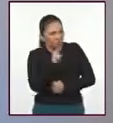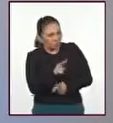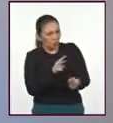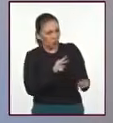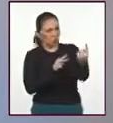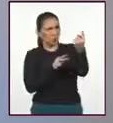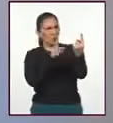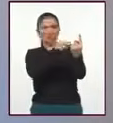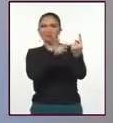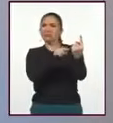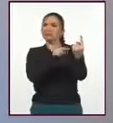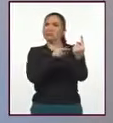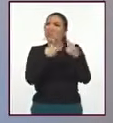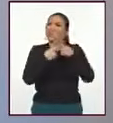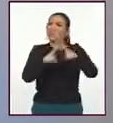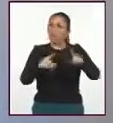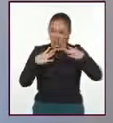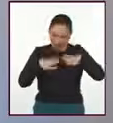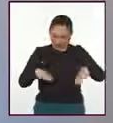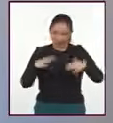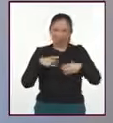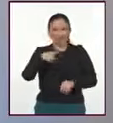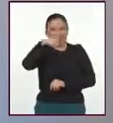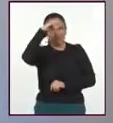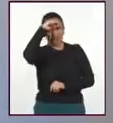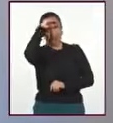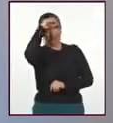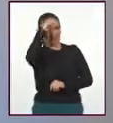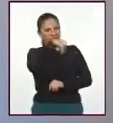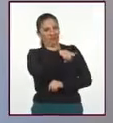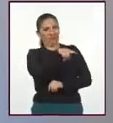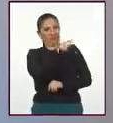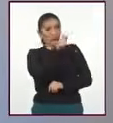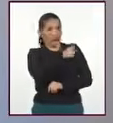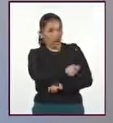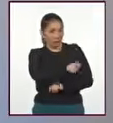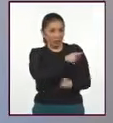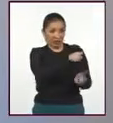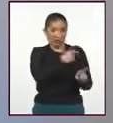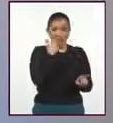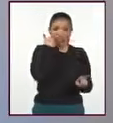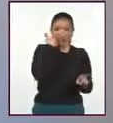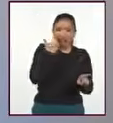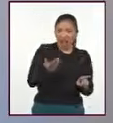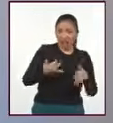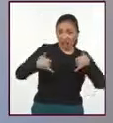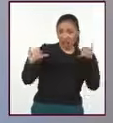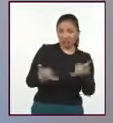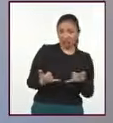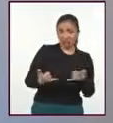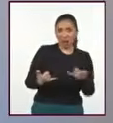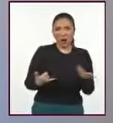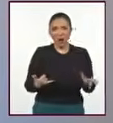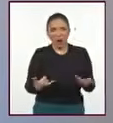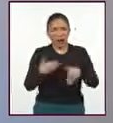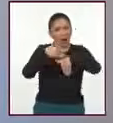el uniforme. Ahí pues realmente uno podría preguntarse, bueno, ¿es por tratar de no obedecer o qué es lo que